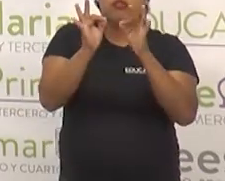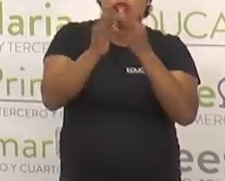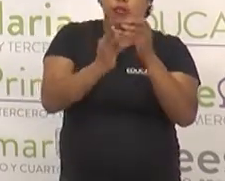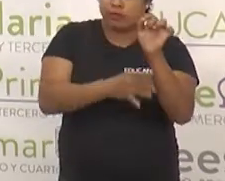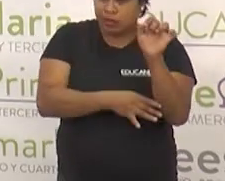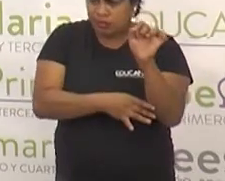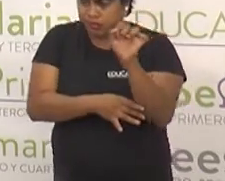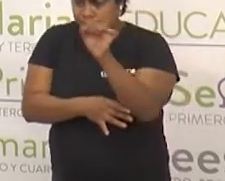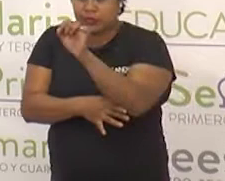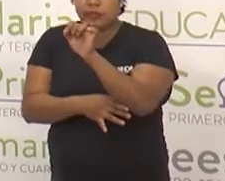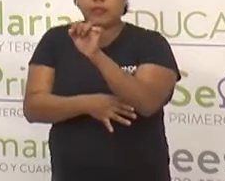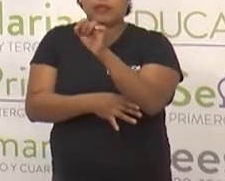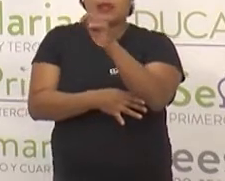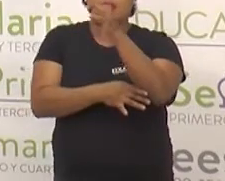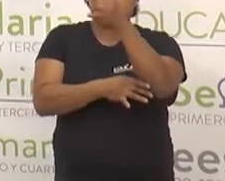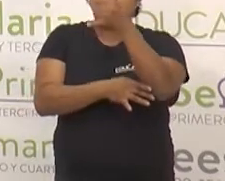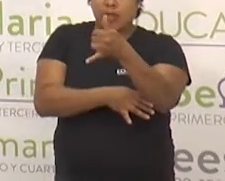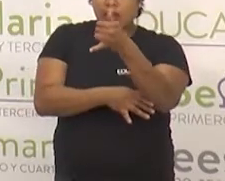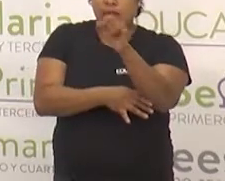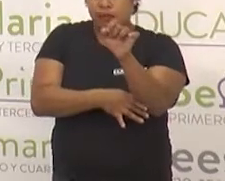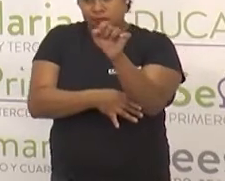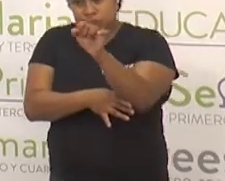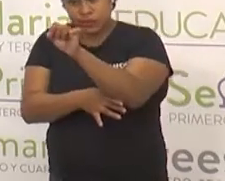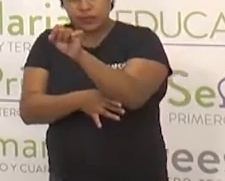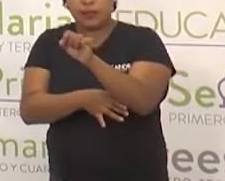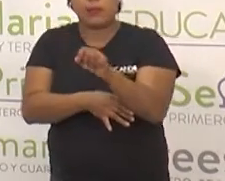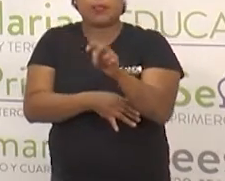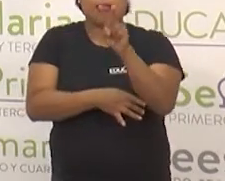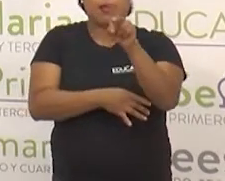frutas y